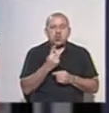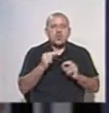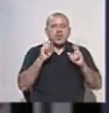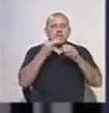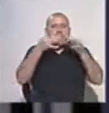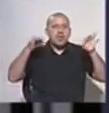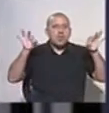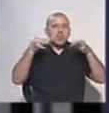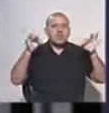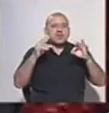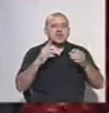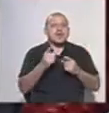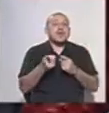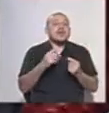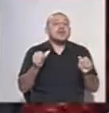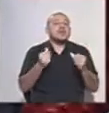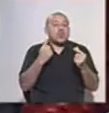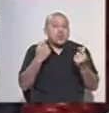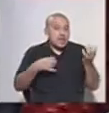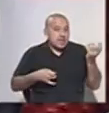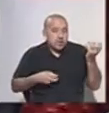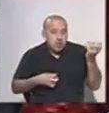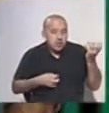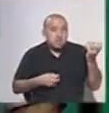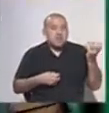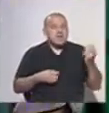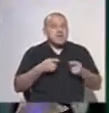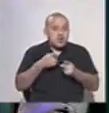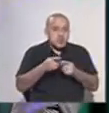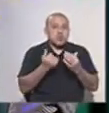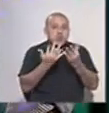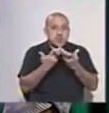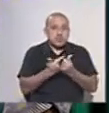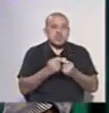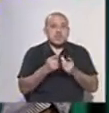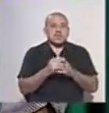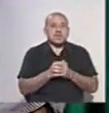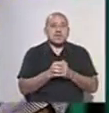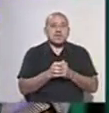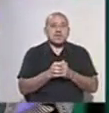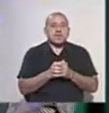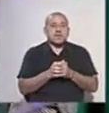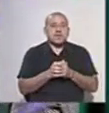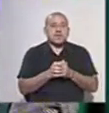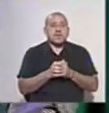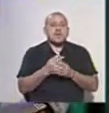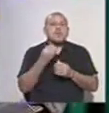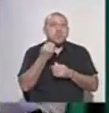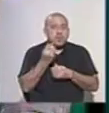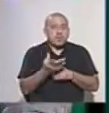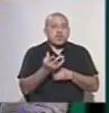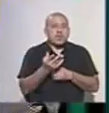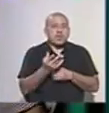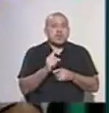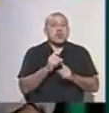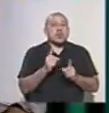repente yéndose una canción. Bueno, ¿no? así fue que lo armamos, ¿no? Sí. De esa forma fuimos bien. Porque lo que no tiene